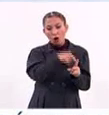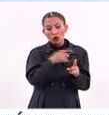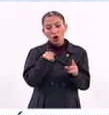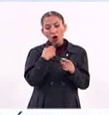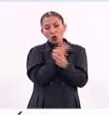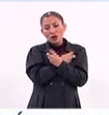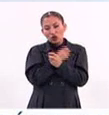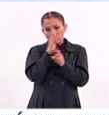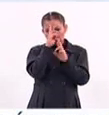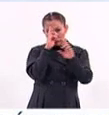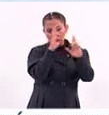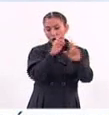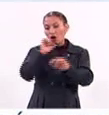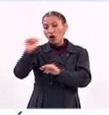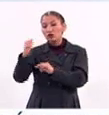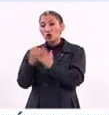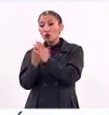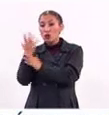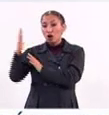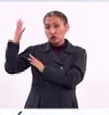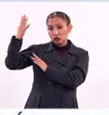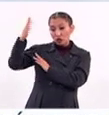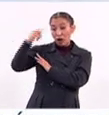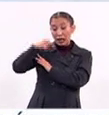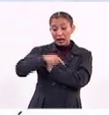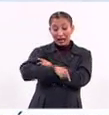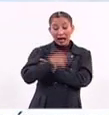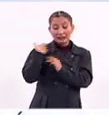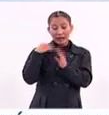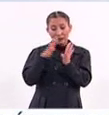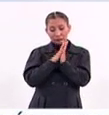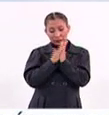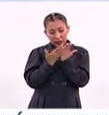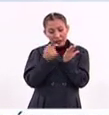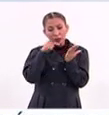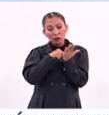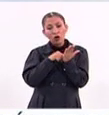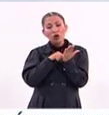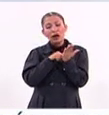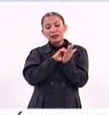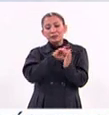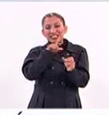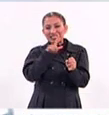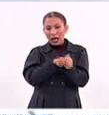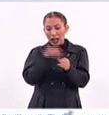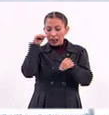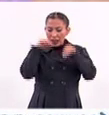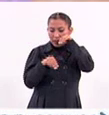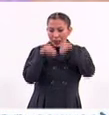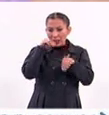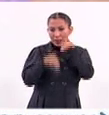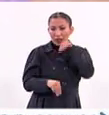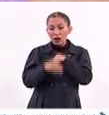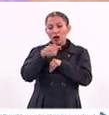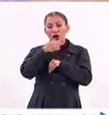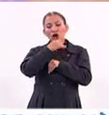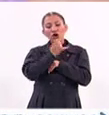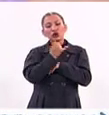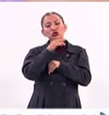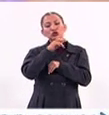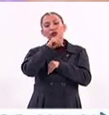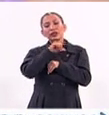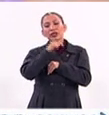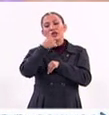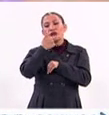Los huesos sagrados y el otro es El nuevo sol. Esta es una edición especial que hace Judy Goldman. Ella hace